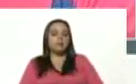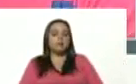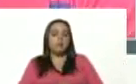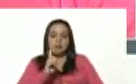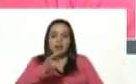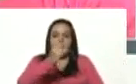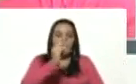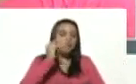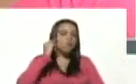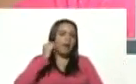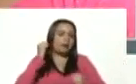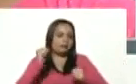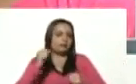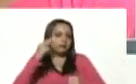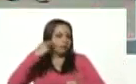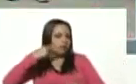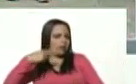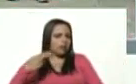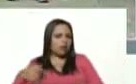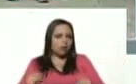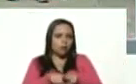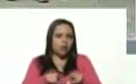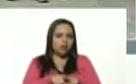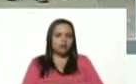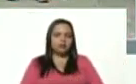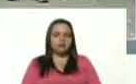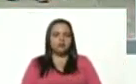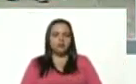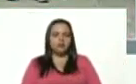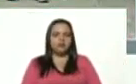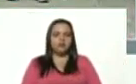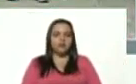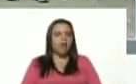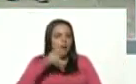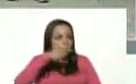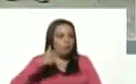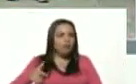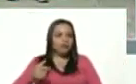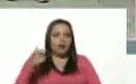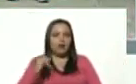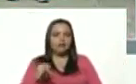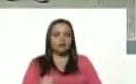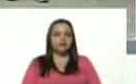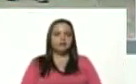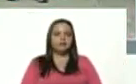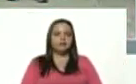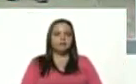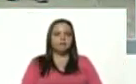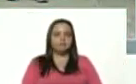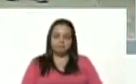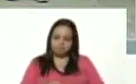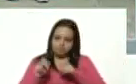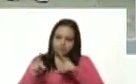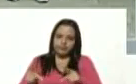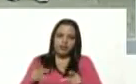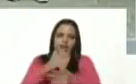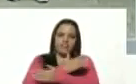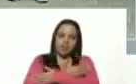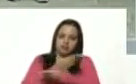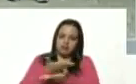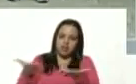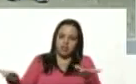también. ¿Verdad? Negro y negra, pueblo. Bueno, Antímano, miren los brazos que tengo